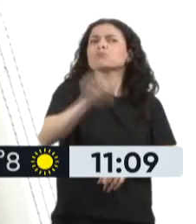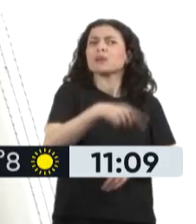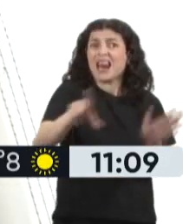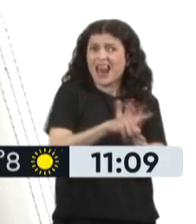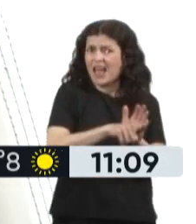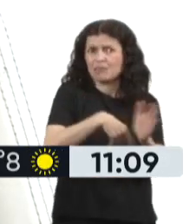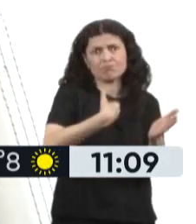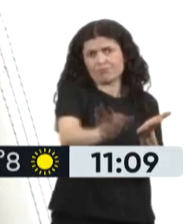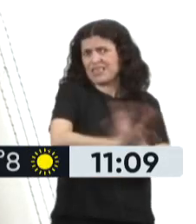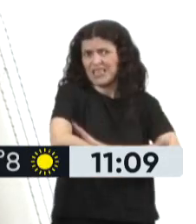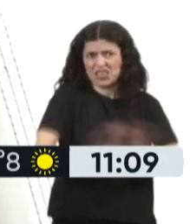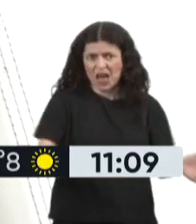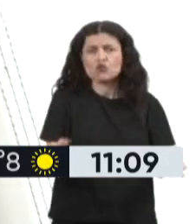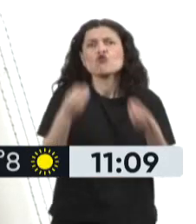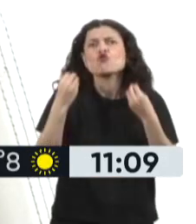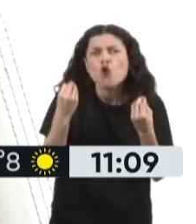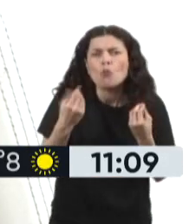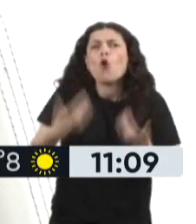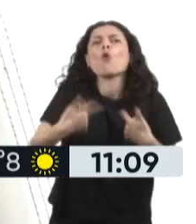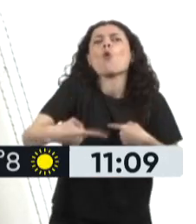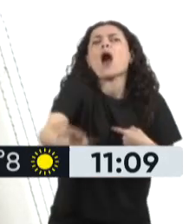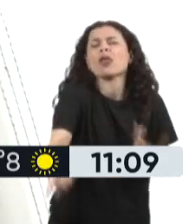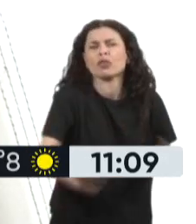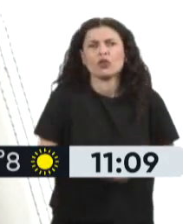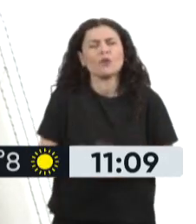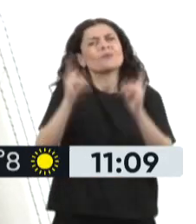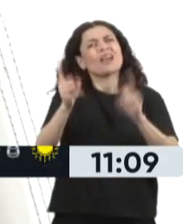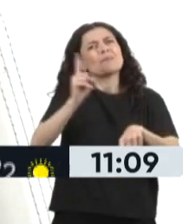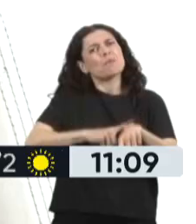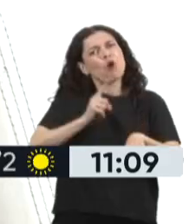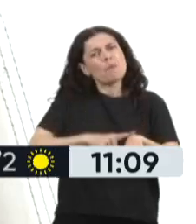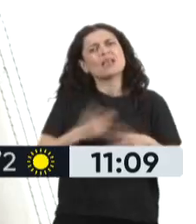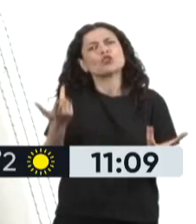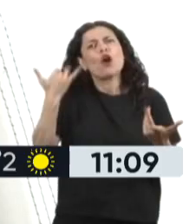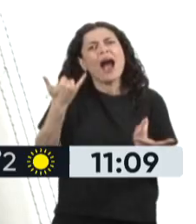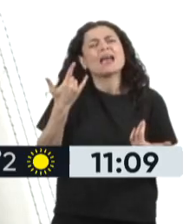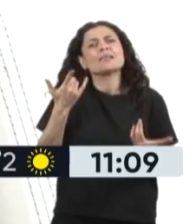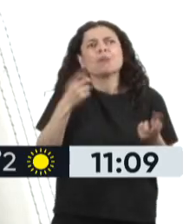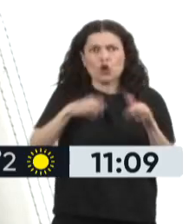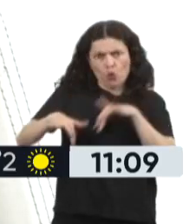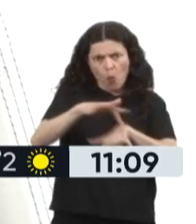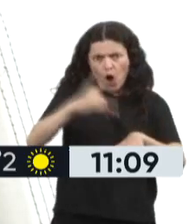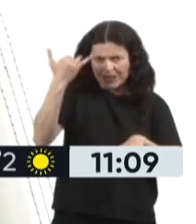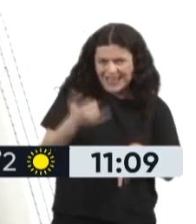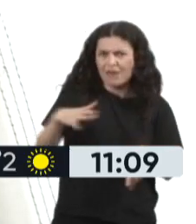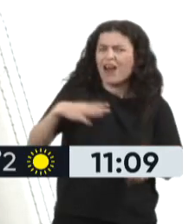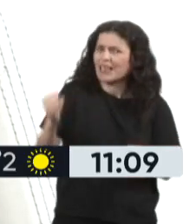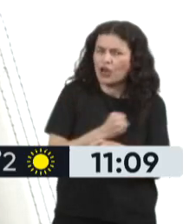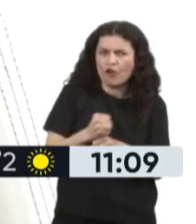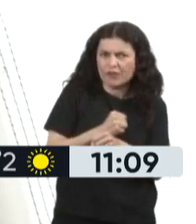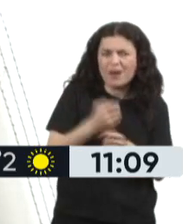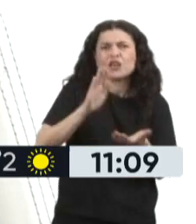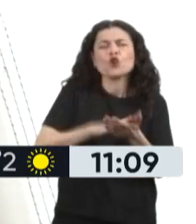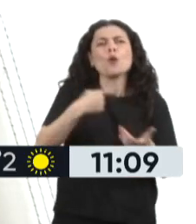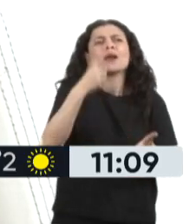semana, y si hay alguna negociación, hay rumores, pero quería saber si hay alguna negociación en curso para que el veto